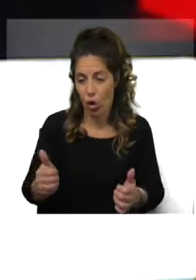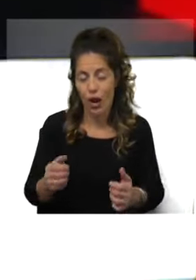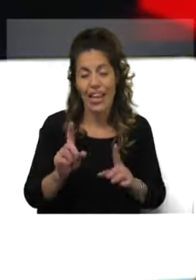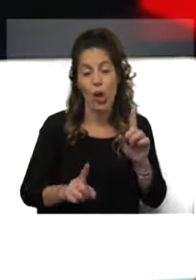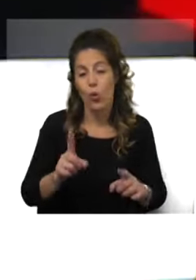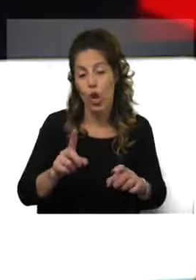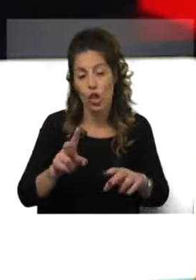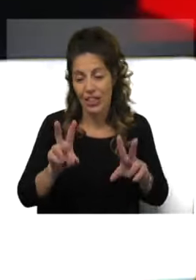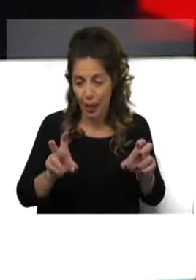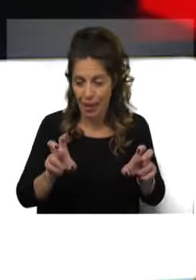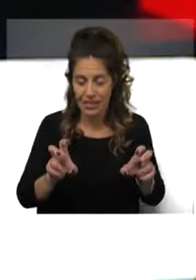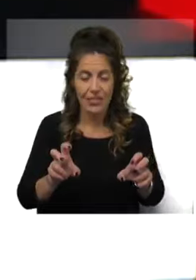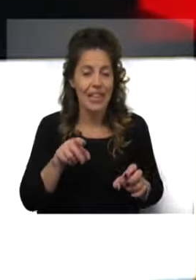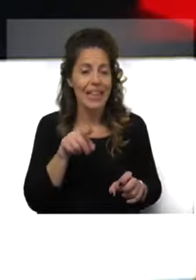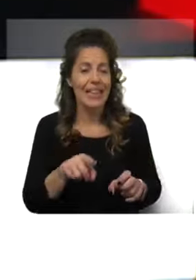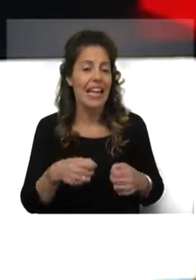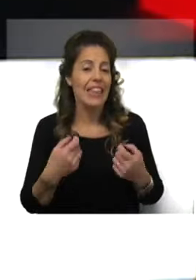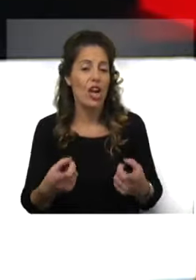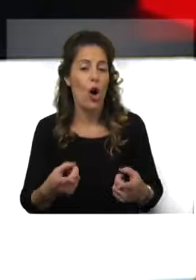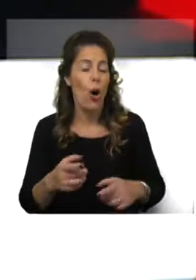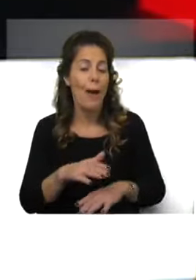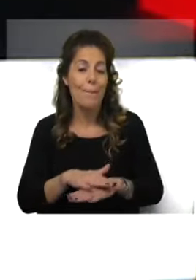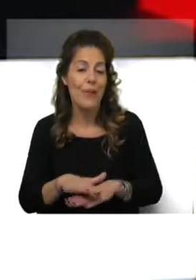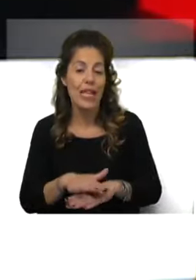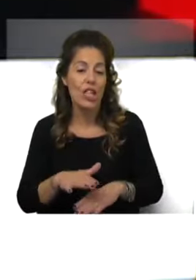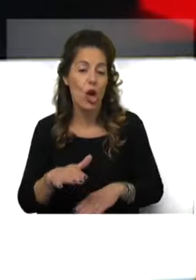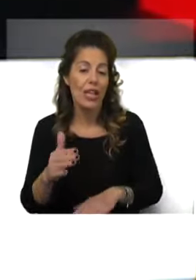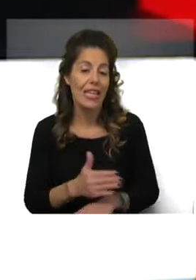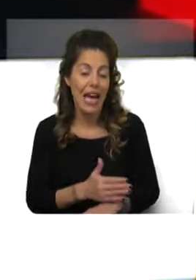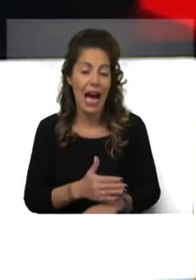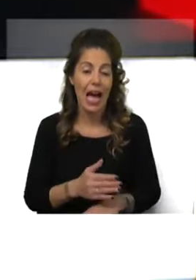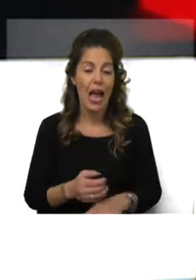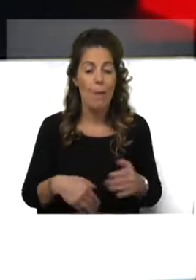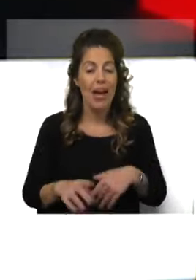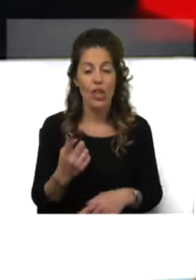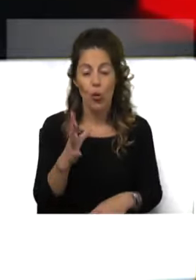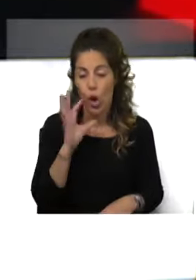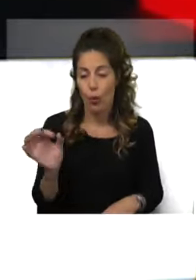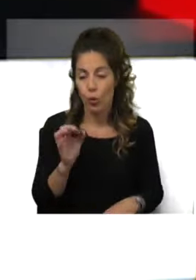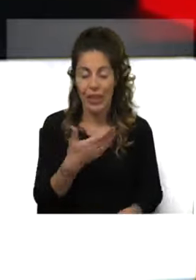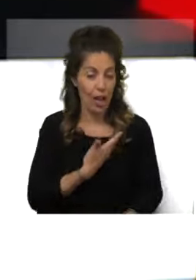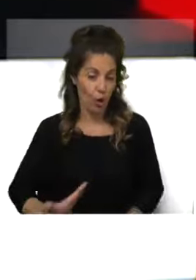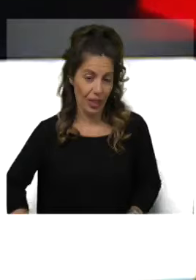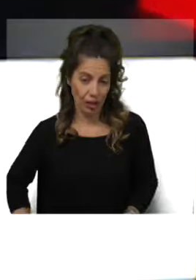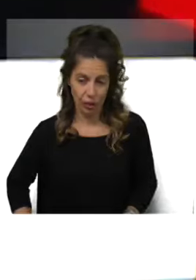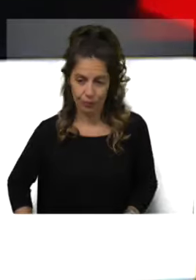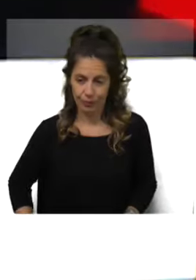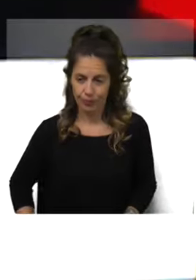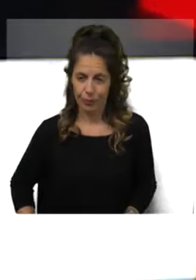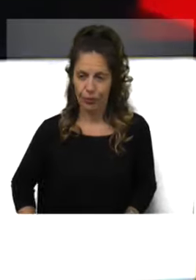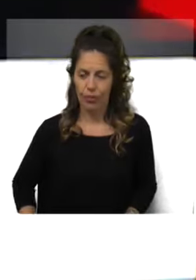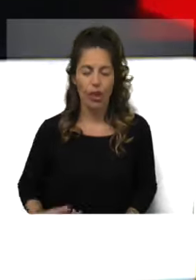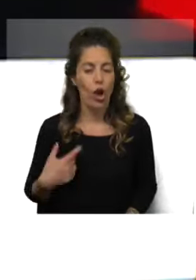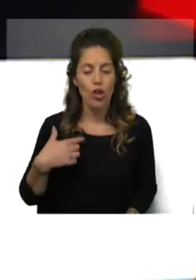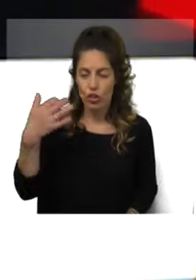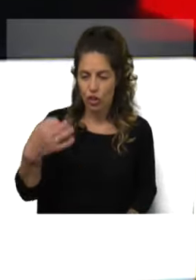temas y fue el que dejó en minoría en más de una oportunidad al propio gobierno no yo